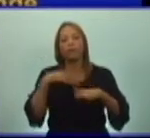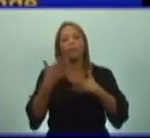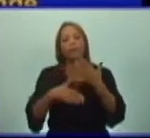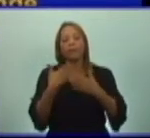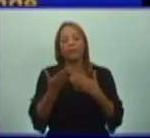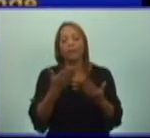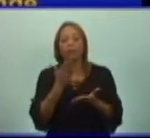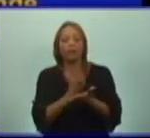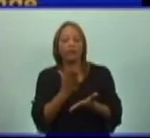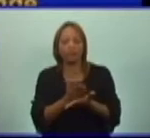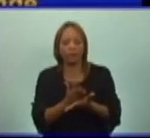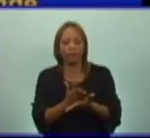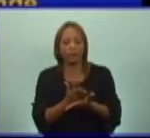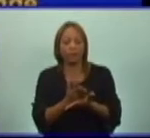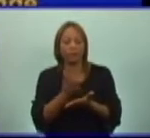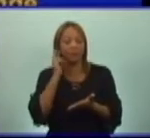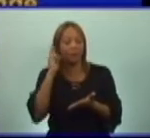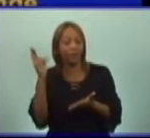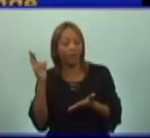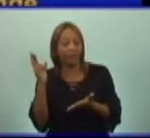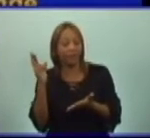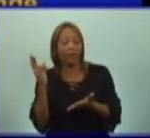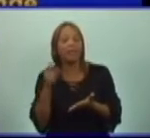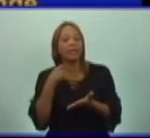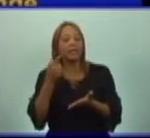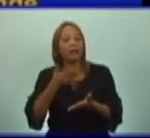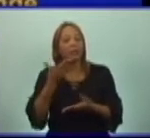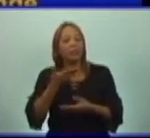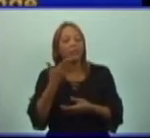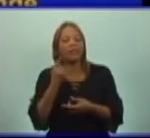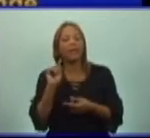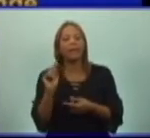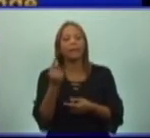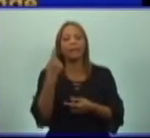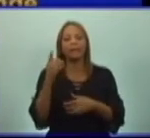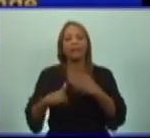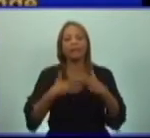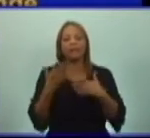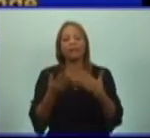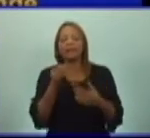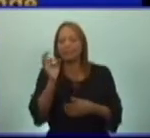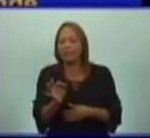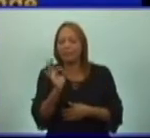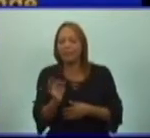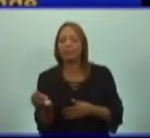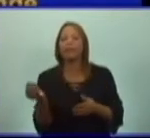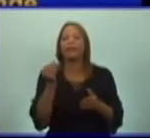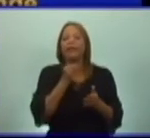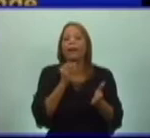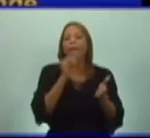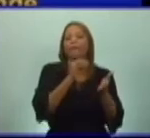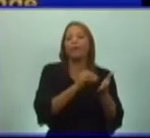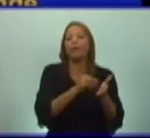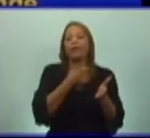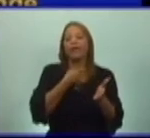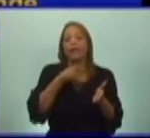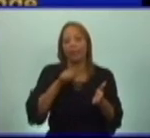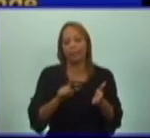educación. Ya les había comentado que la primera actividad siempre es de ejemplificar. La número